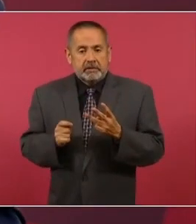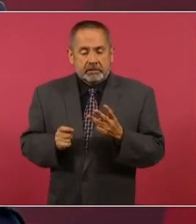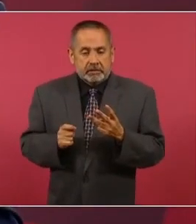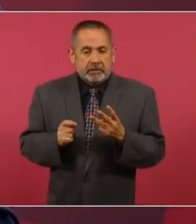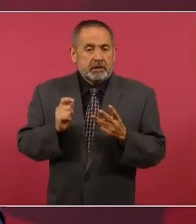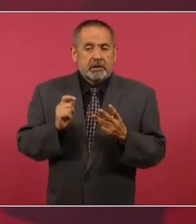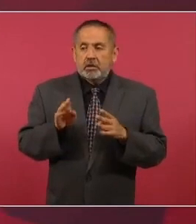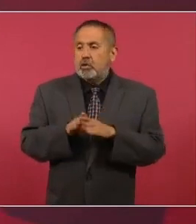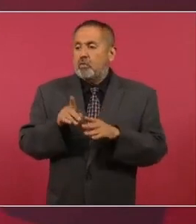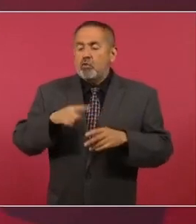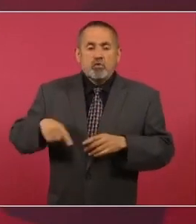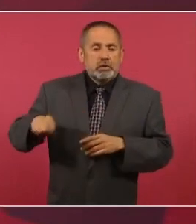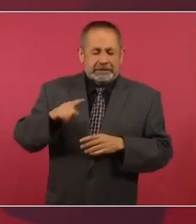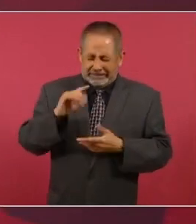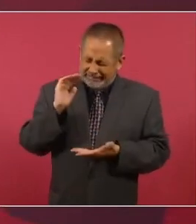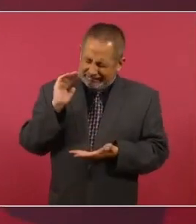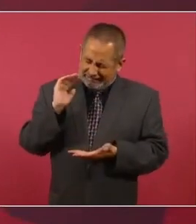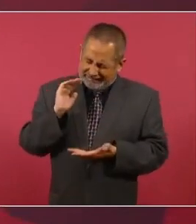reducir